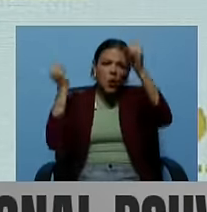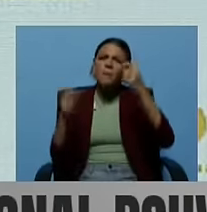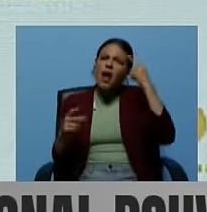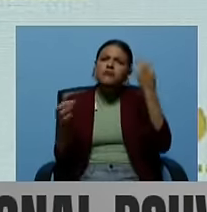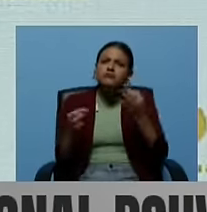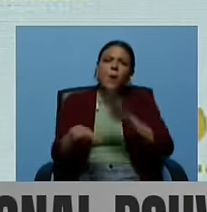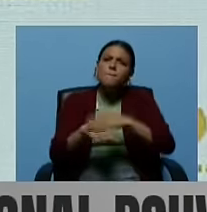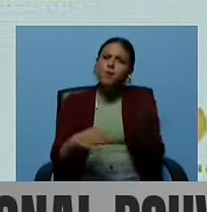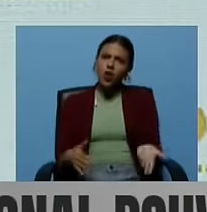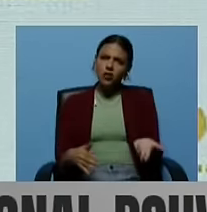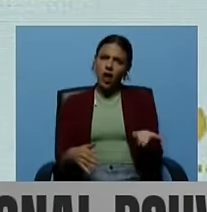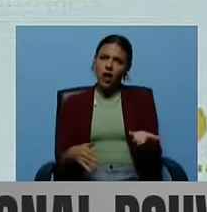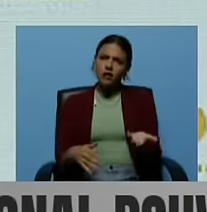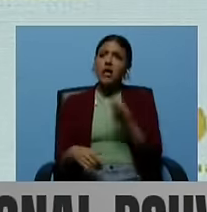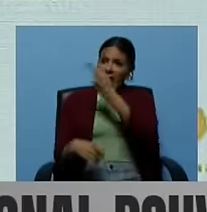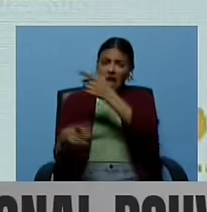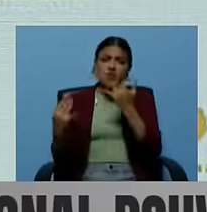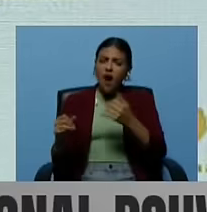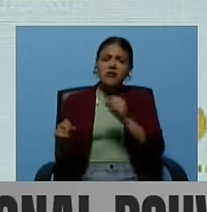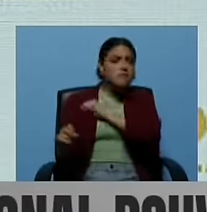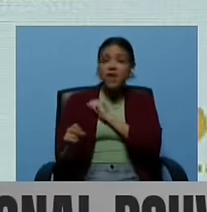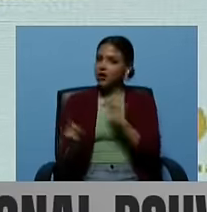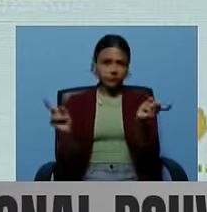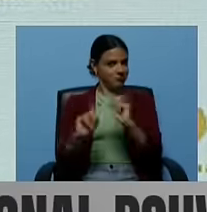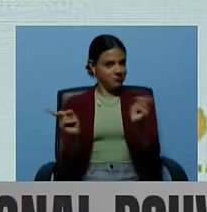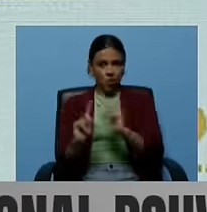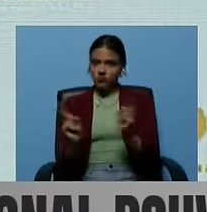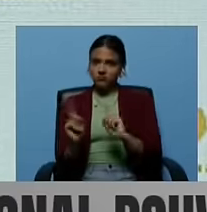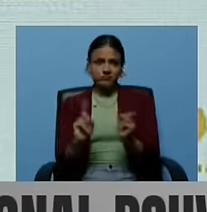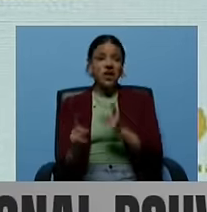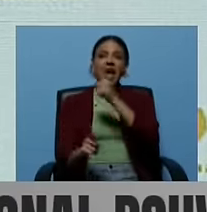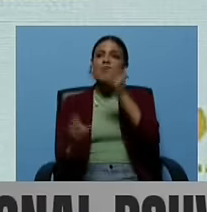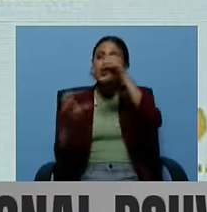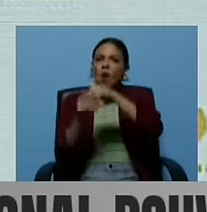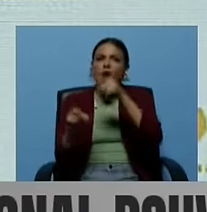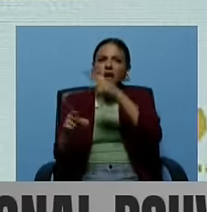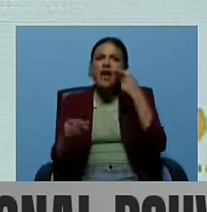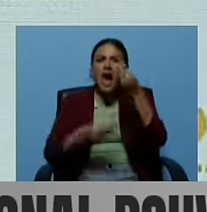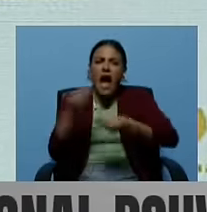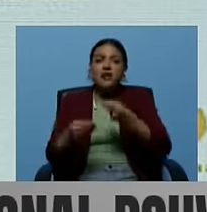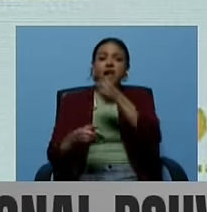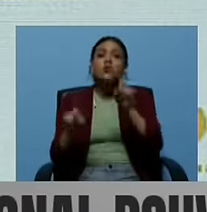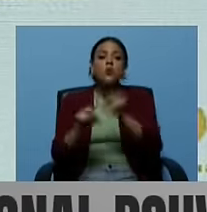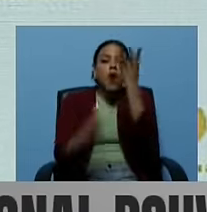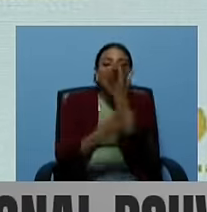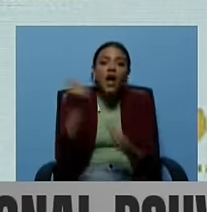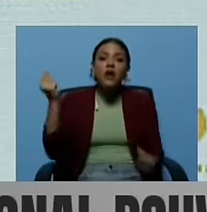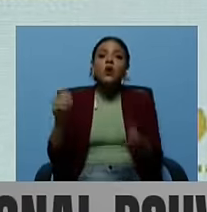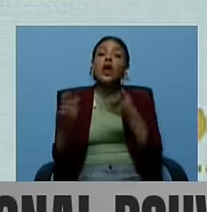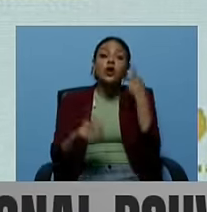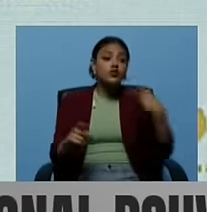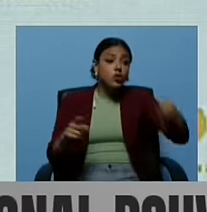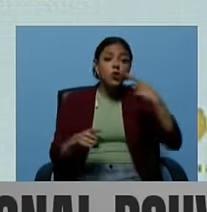no precisamente porque tenían temor de sus vidas. No, se metieron ahí, están huyendo,